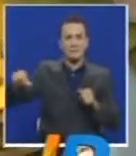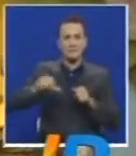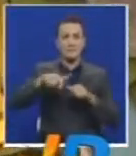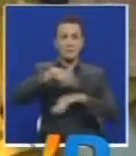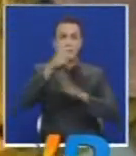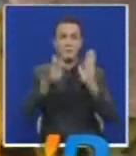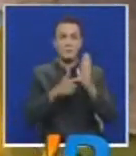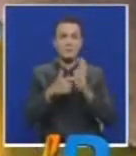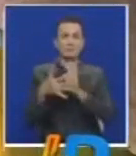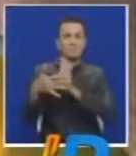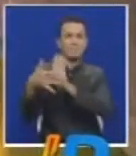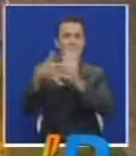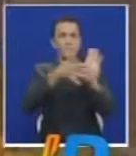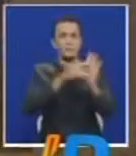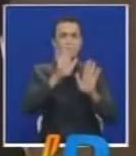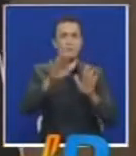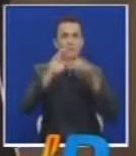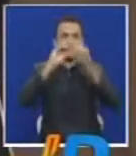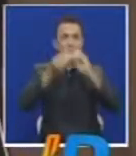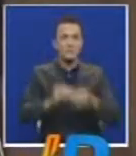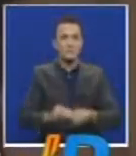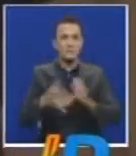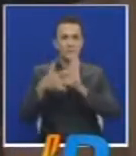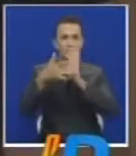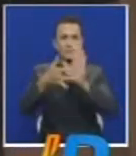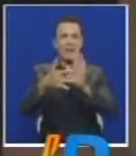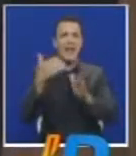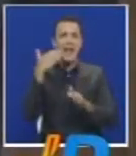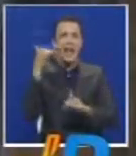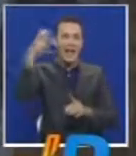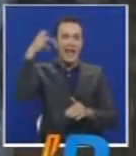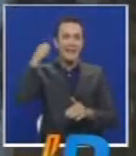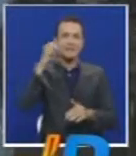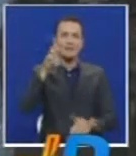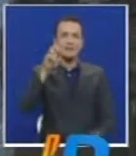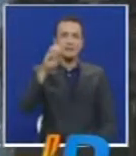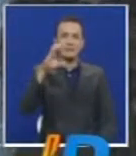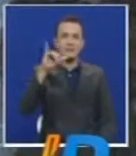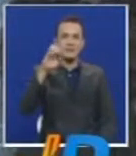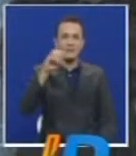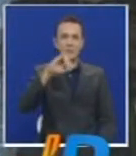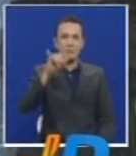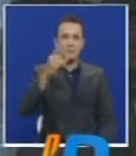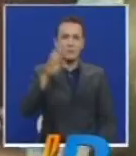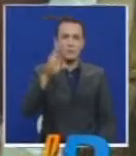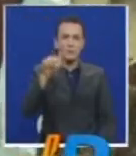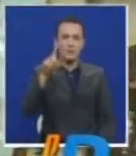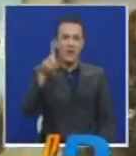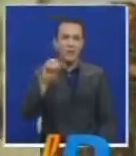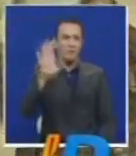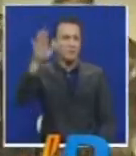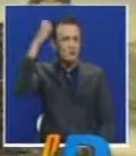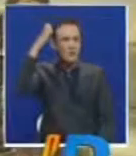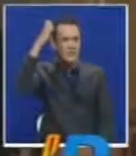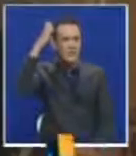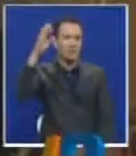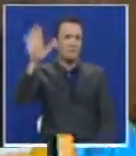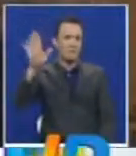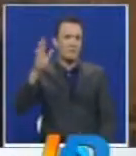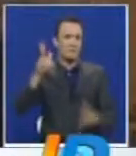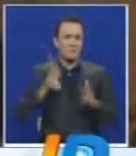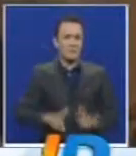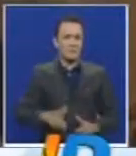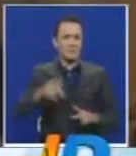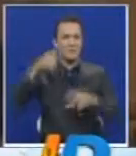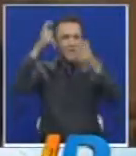Miss Universo, figuras emblemáticas como la recordada cantante Rocío Jurado y otras personalidades de la realeza europea. Fue un gran apoyo